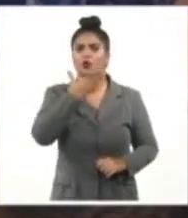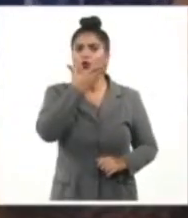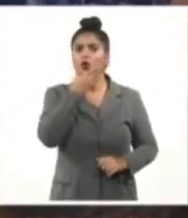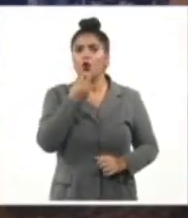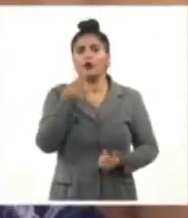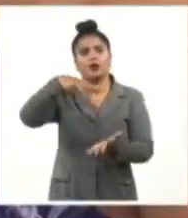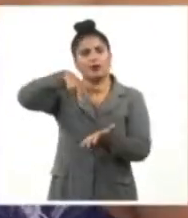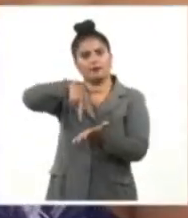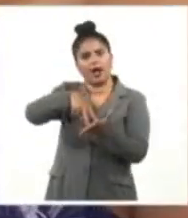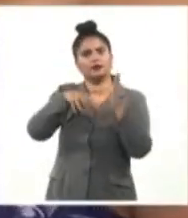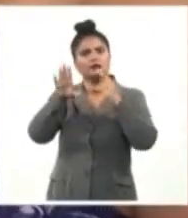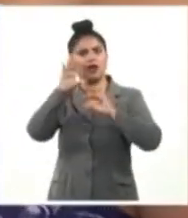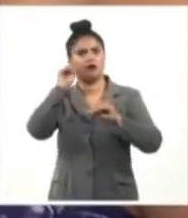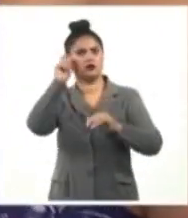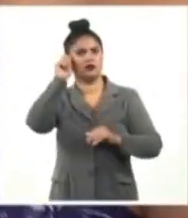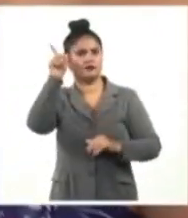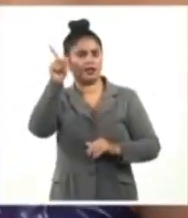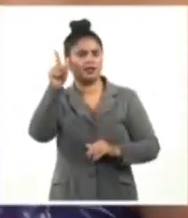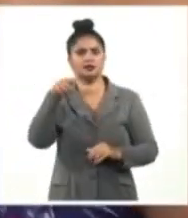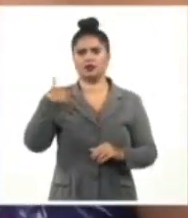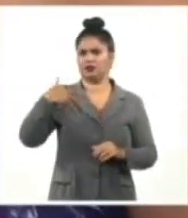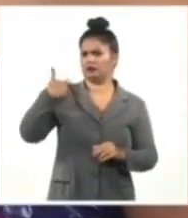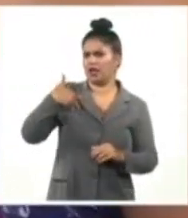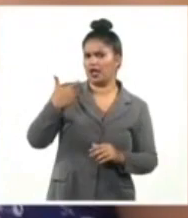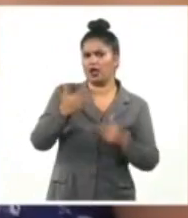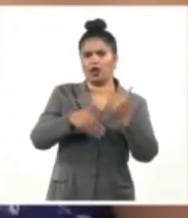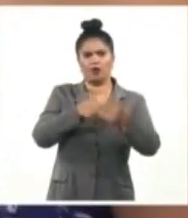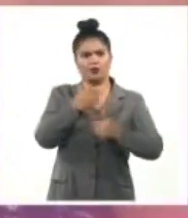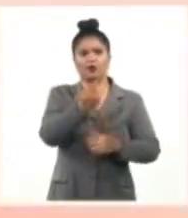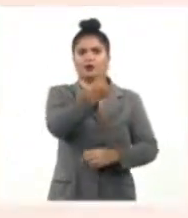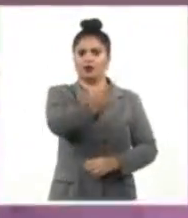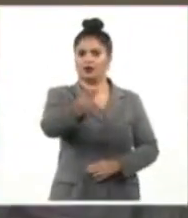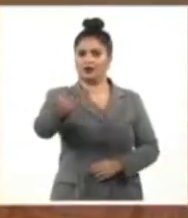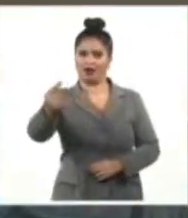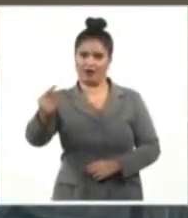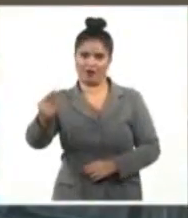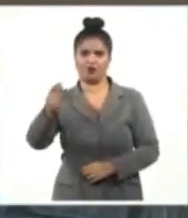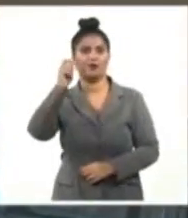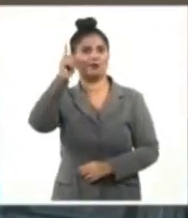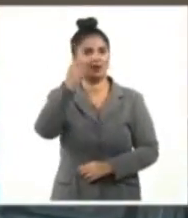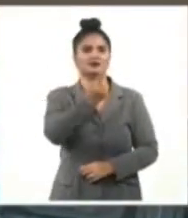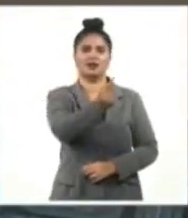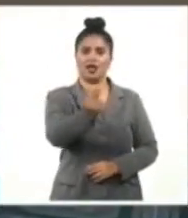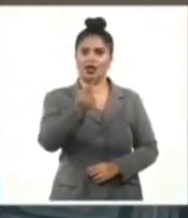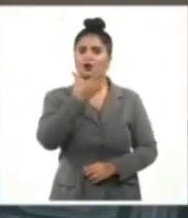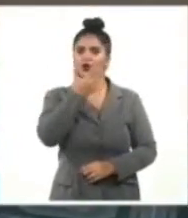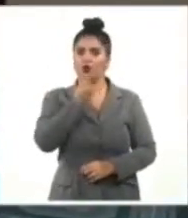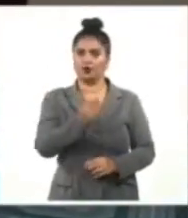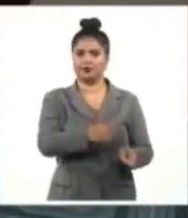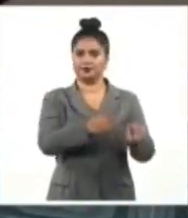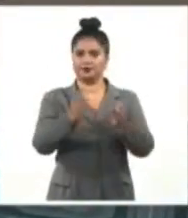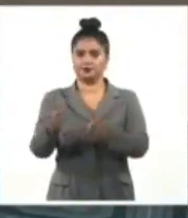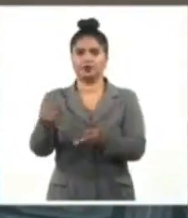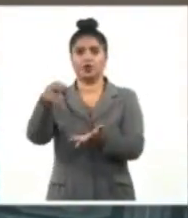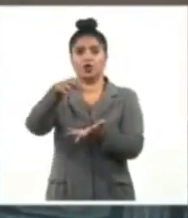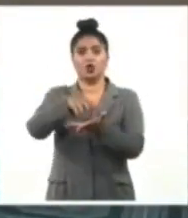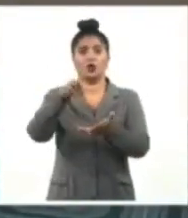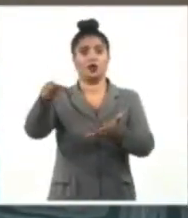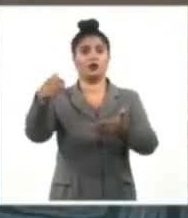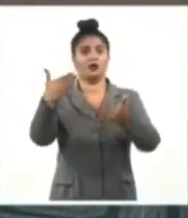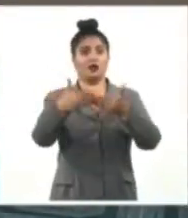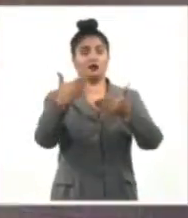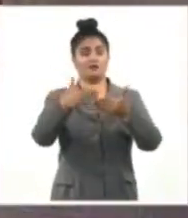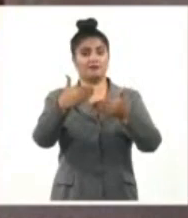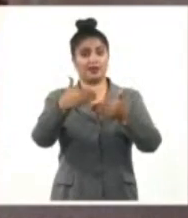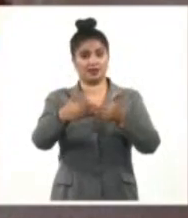las experiencias y satisfacción de estos jóvenes con su desempeño laboral. En el polo productivo, Salvador Rosales, perteneciente